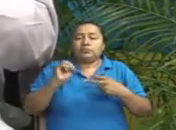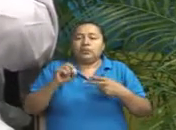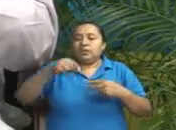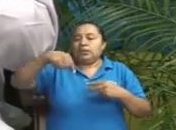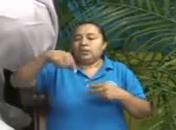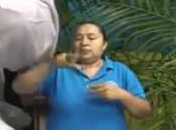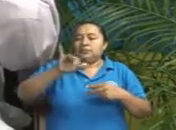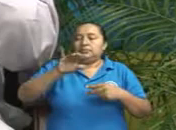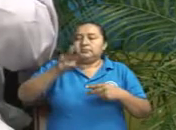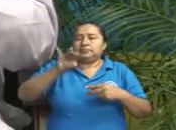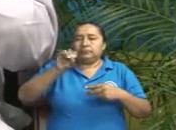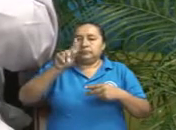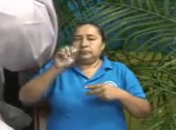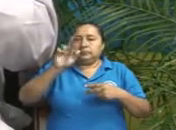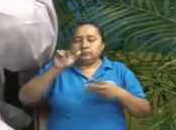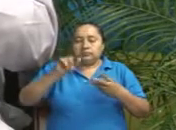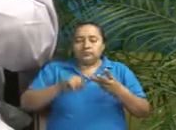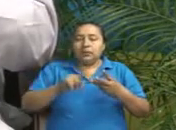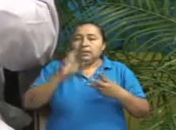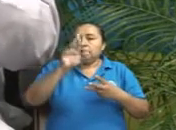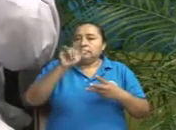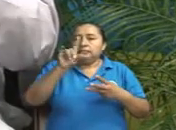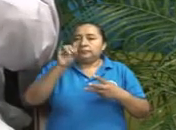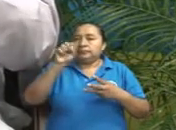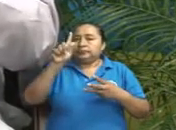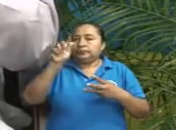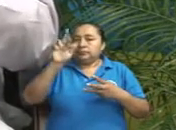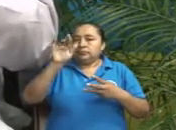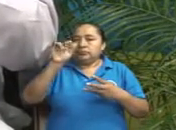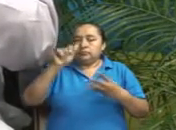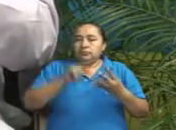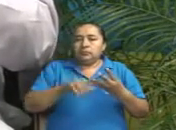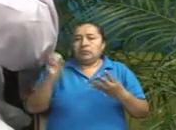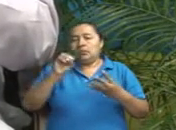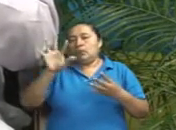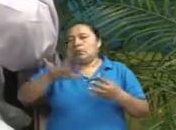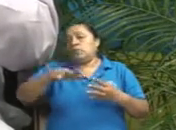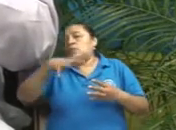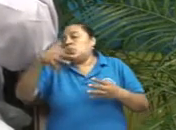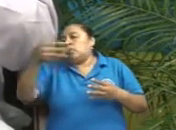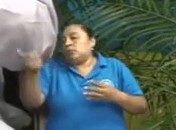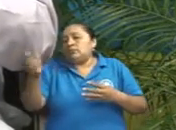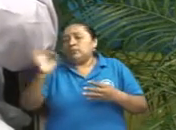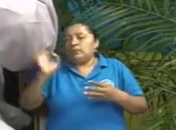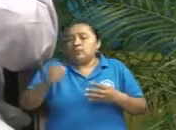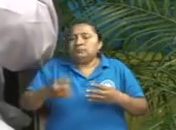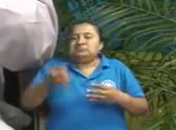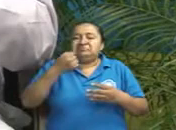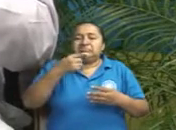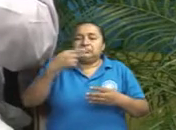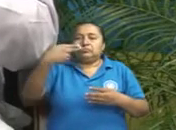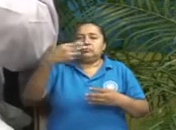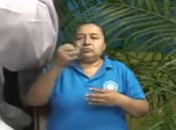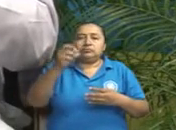quimioterapia, con radioterapia y con otros tipos de tratamientos hormonales. También que hablamos de la